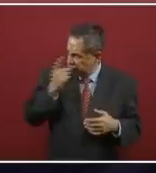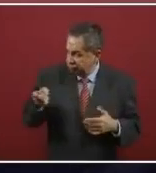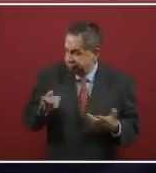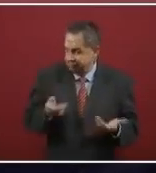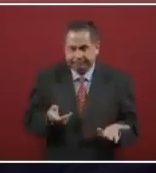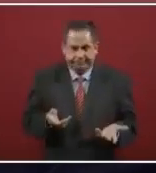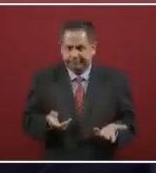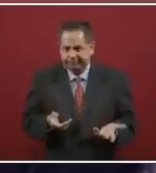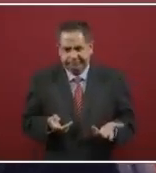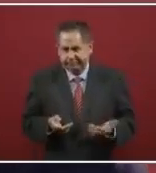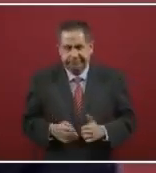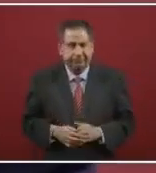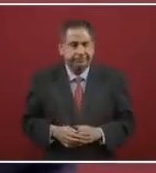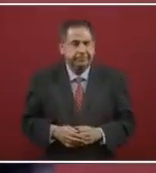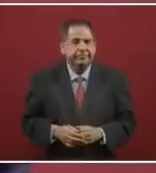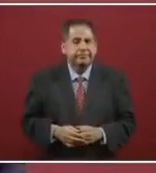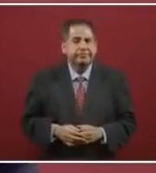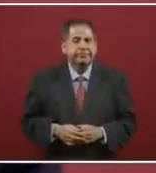y que